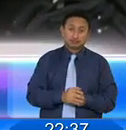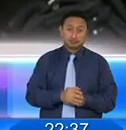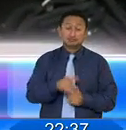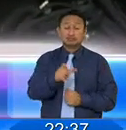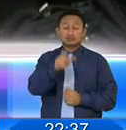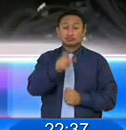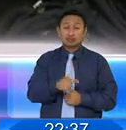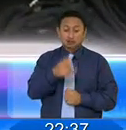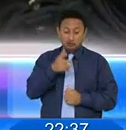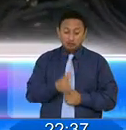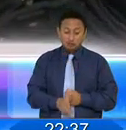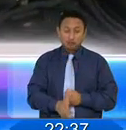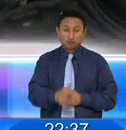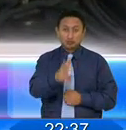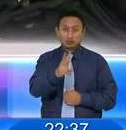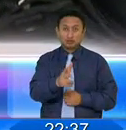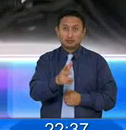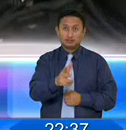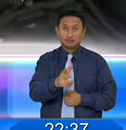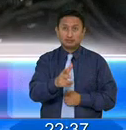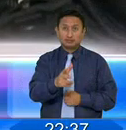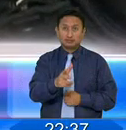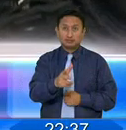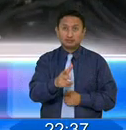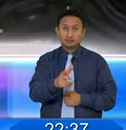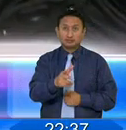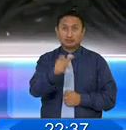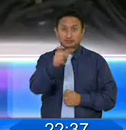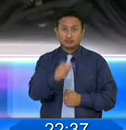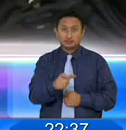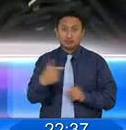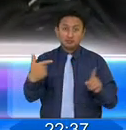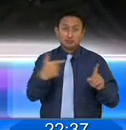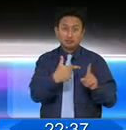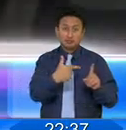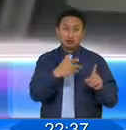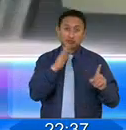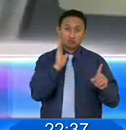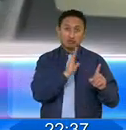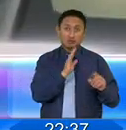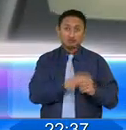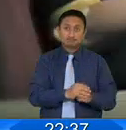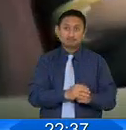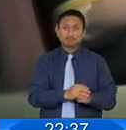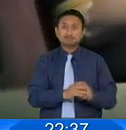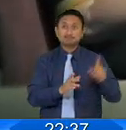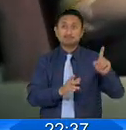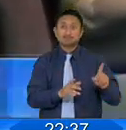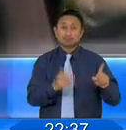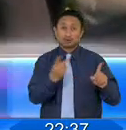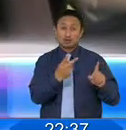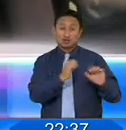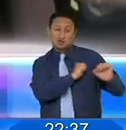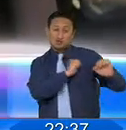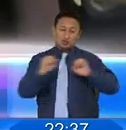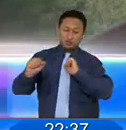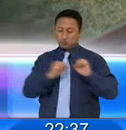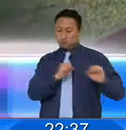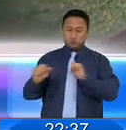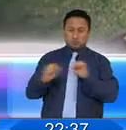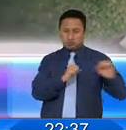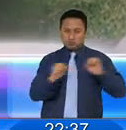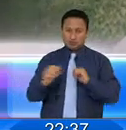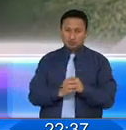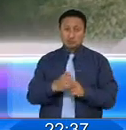transcurso del camino le iban amedrentando. La víctima forcejea con los delincuentes y en ese momento